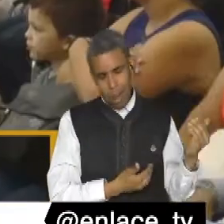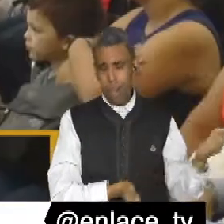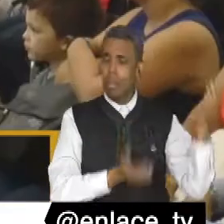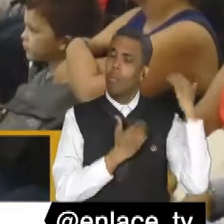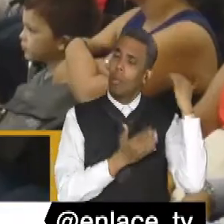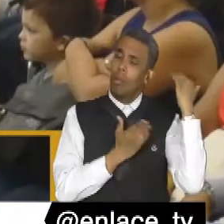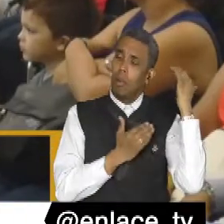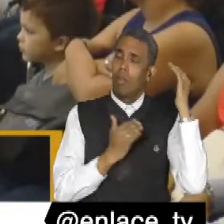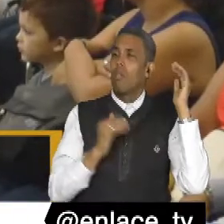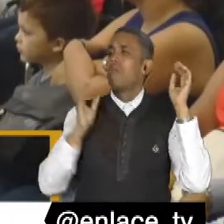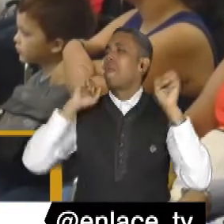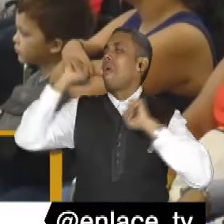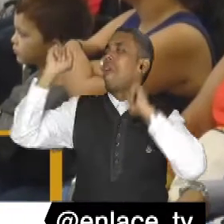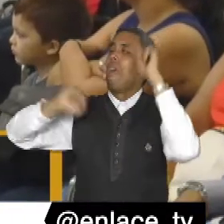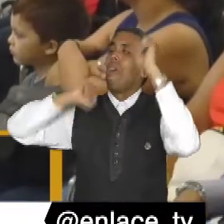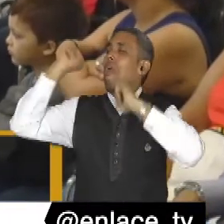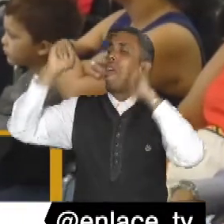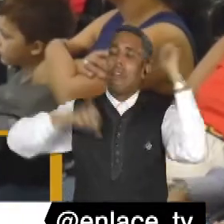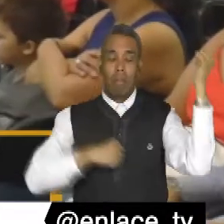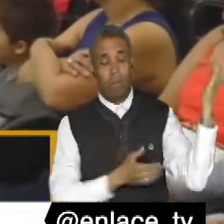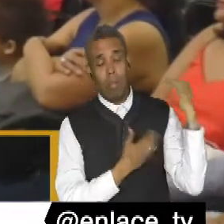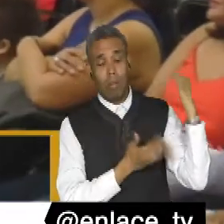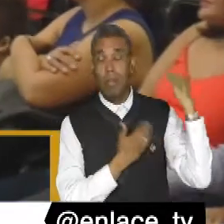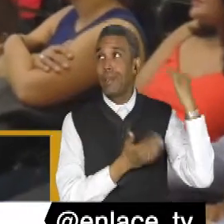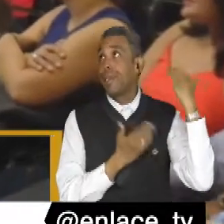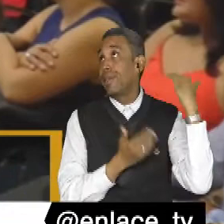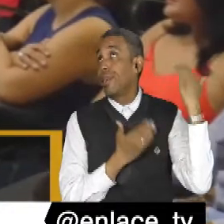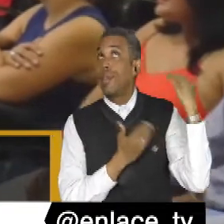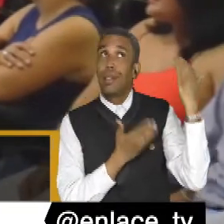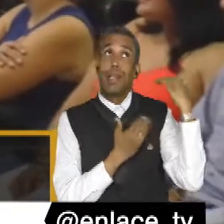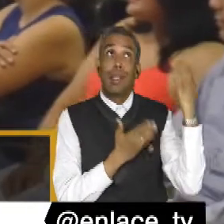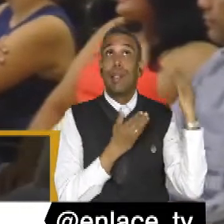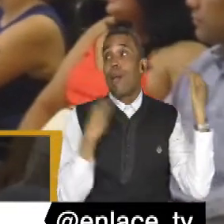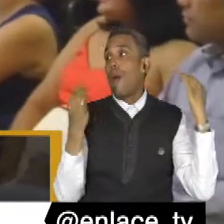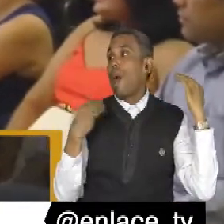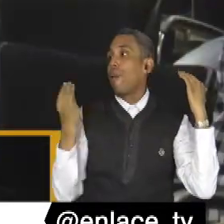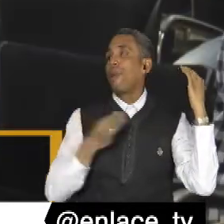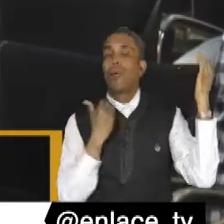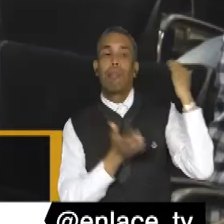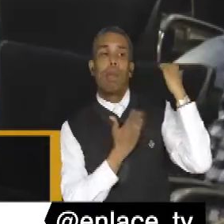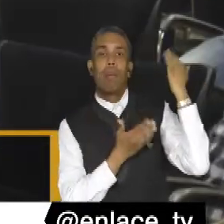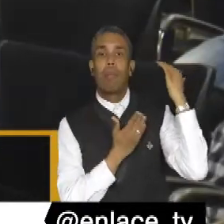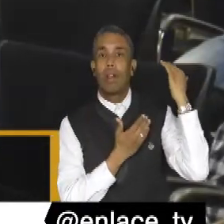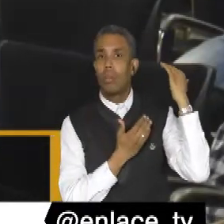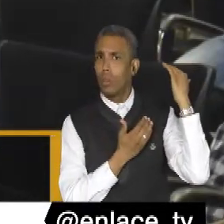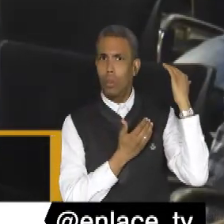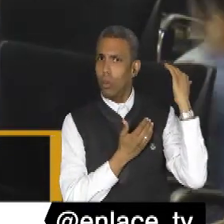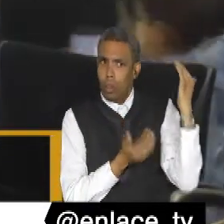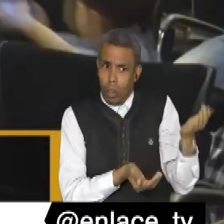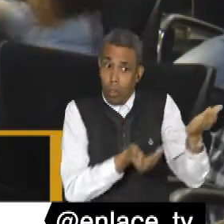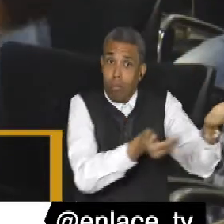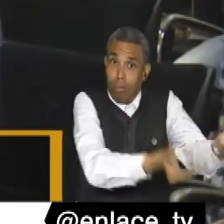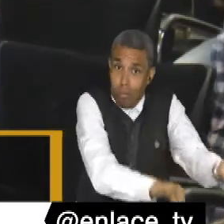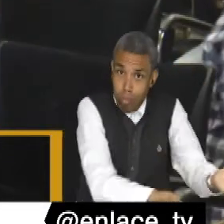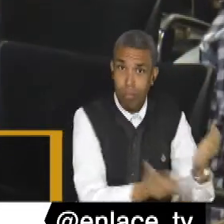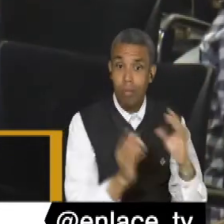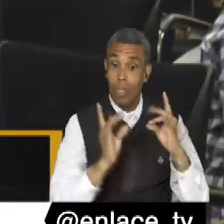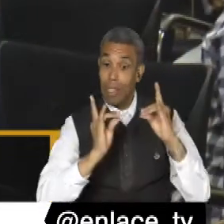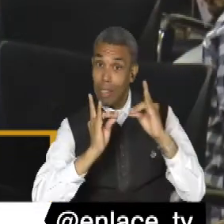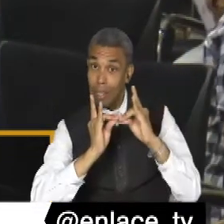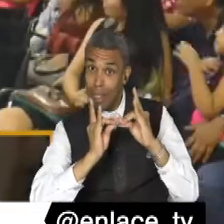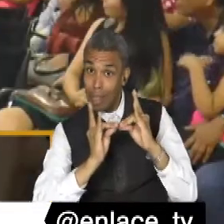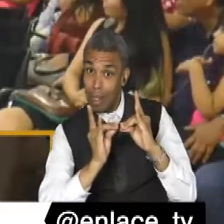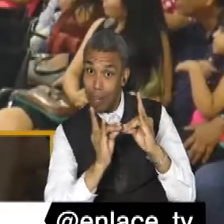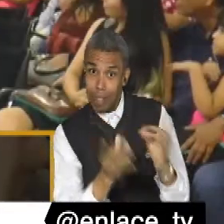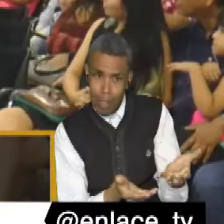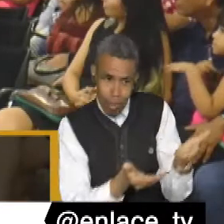a sacarlo para que el niño se duerma, el niño se acostumbra a eso y no se va a dormir solito en su cuna. Desde ahí empezamos con reglas, con